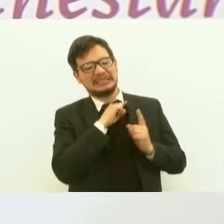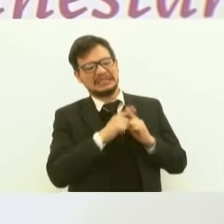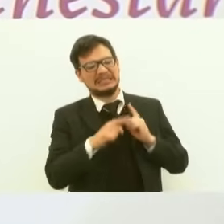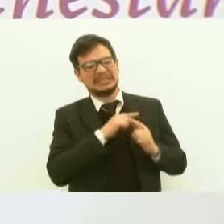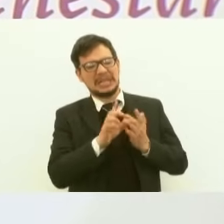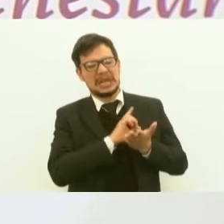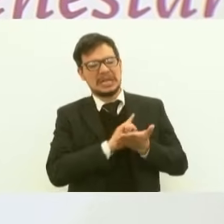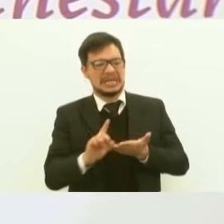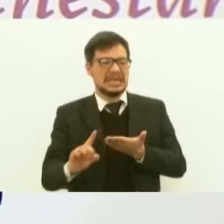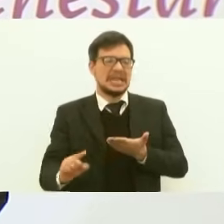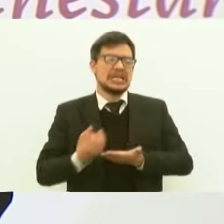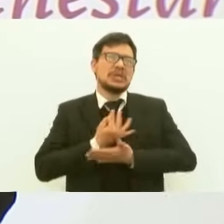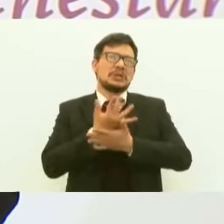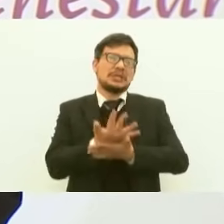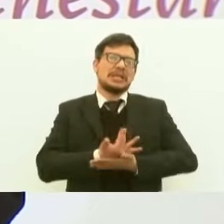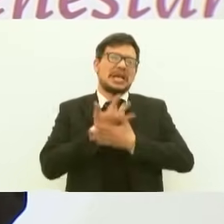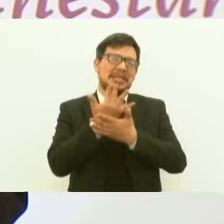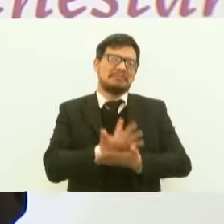la esperanza.